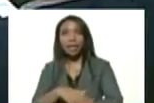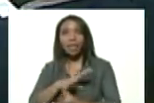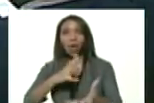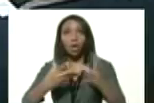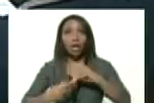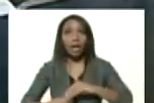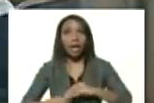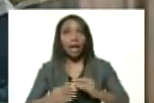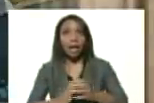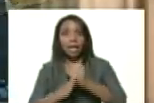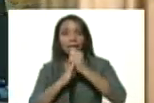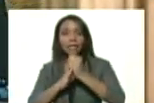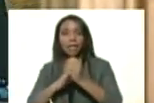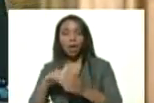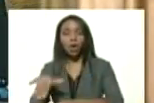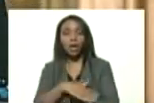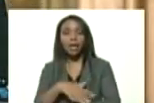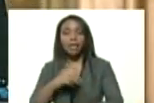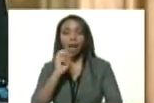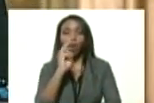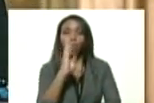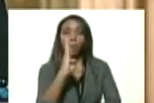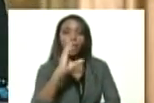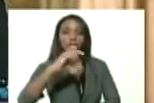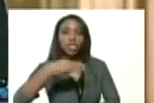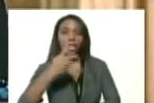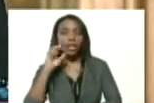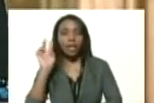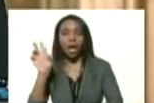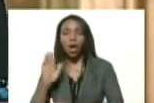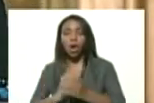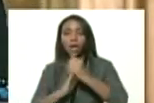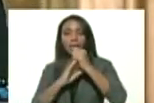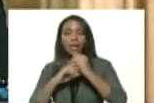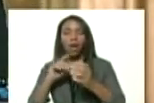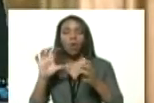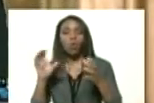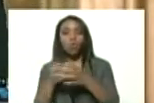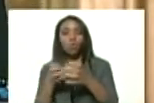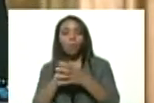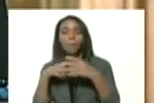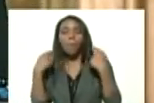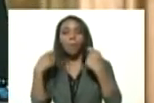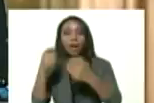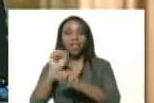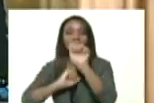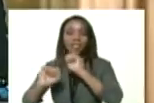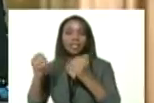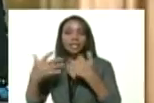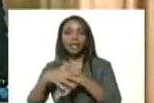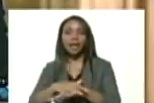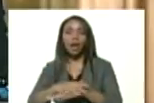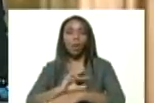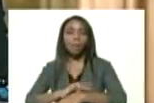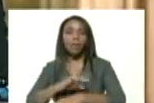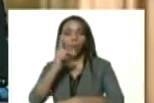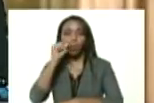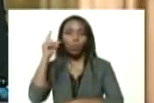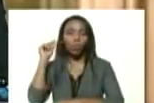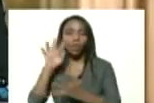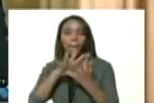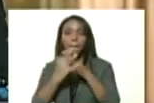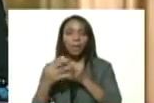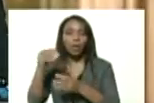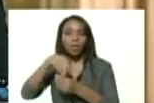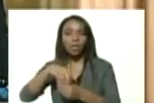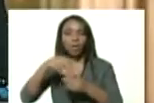líderes de calle de la juve che líderes de las unidades populares de defensa integral los médicos y médicas de barrio